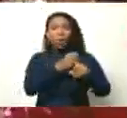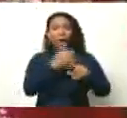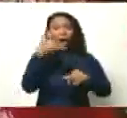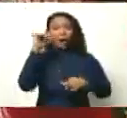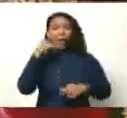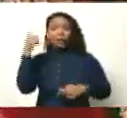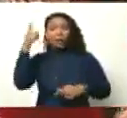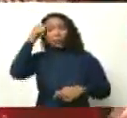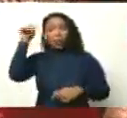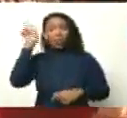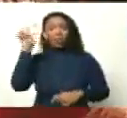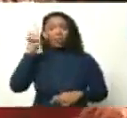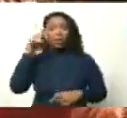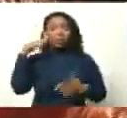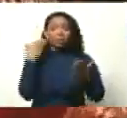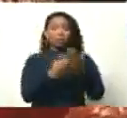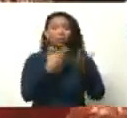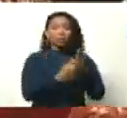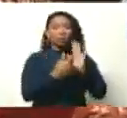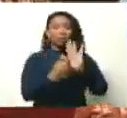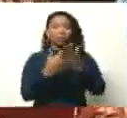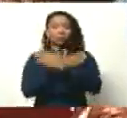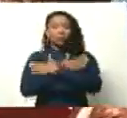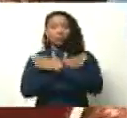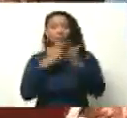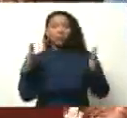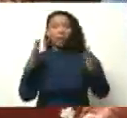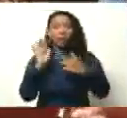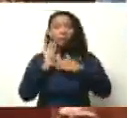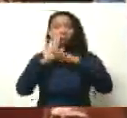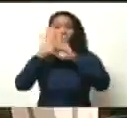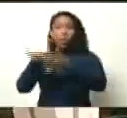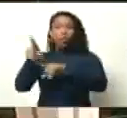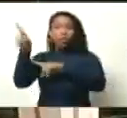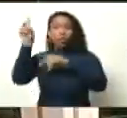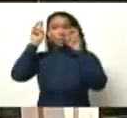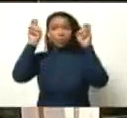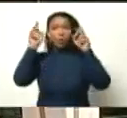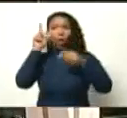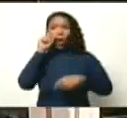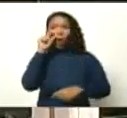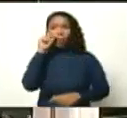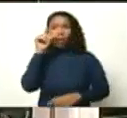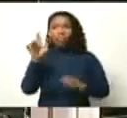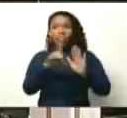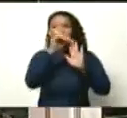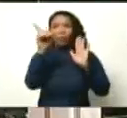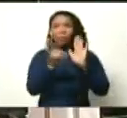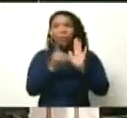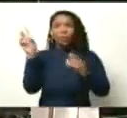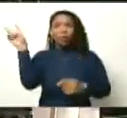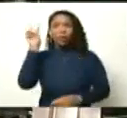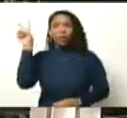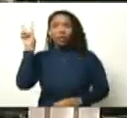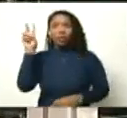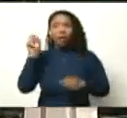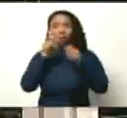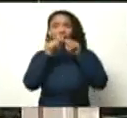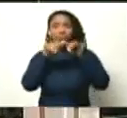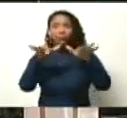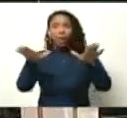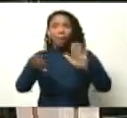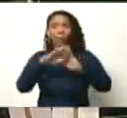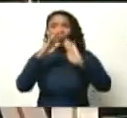que el pueblo venezolano ha mostrado su solidaridad y su respaldo a esta causa, a este hombre, este diplomático venezolano que se desplegó por el